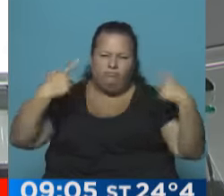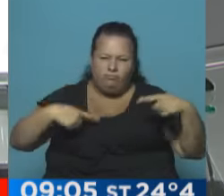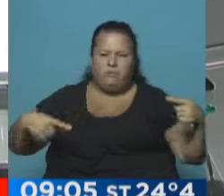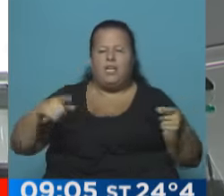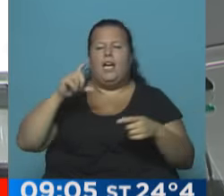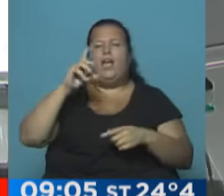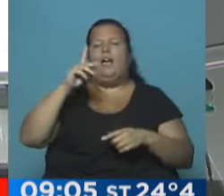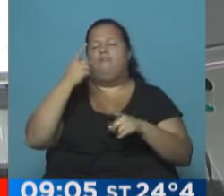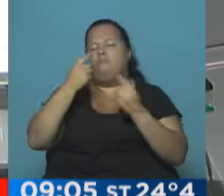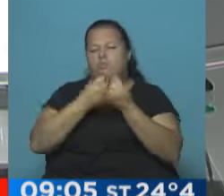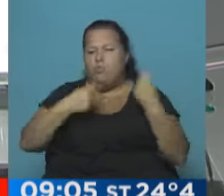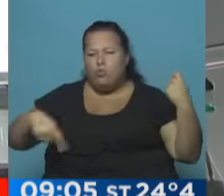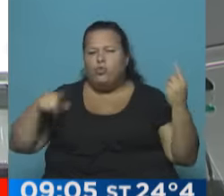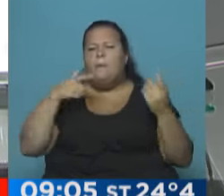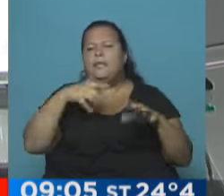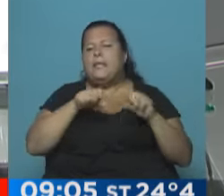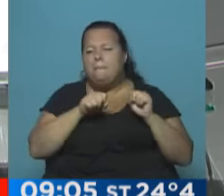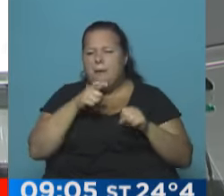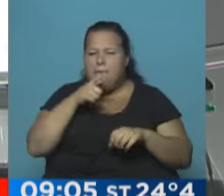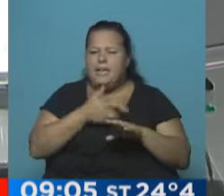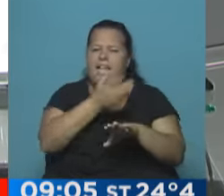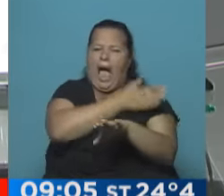Chemical también estaba prevista para más temprano Creo que fue antes incluso de Camera